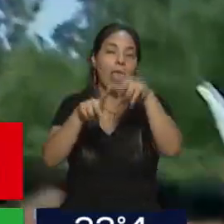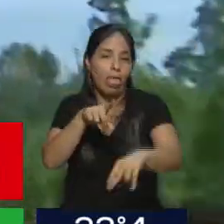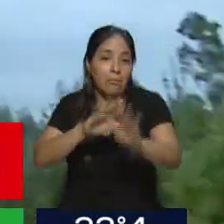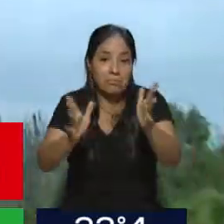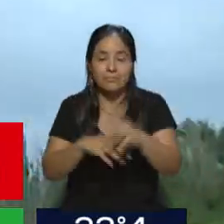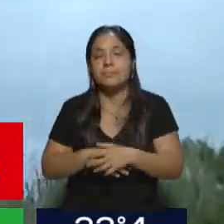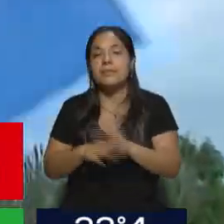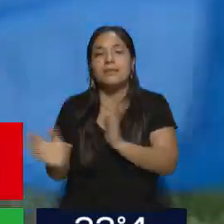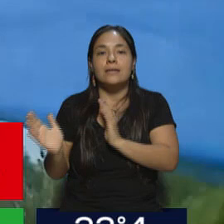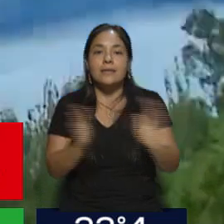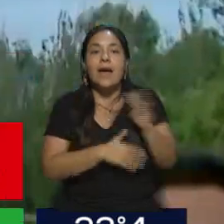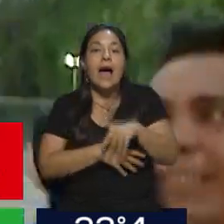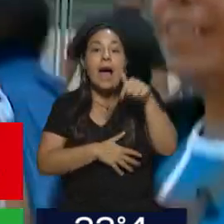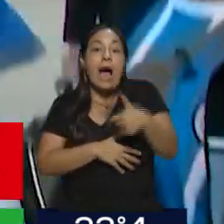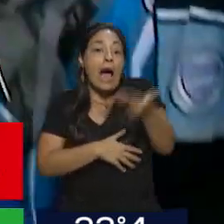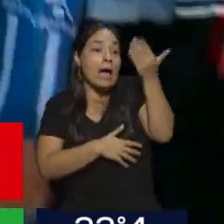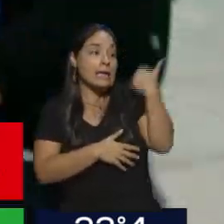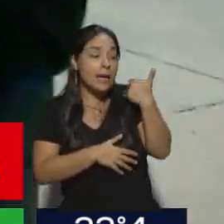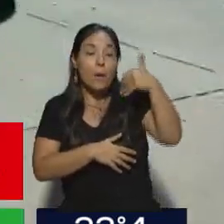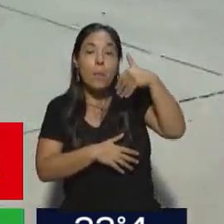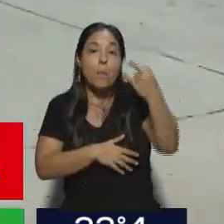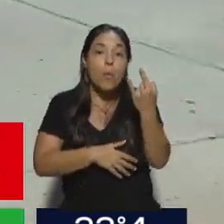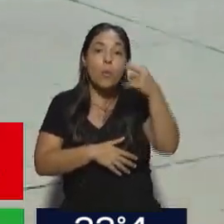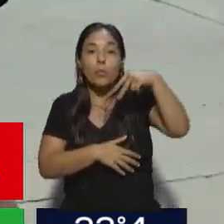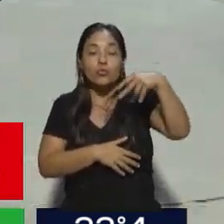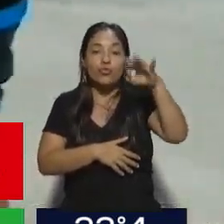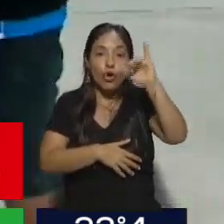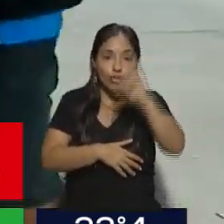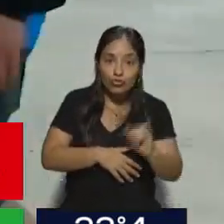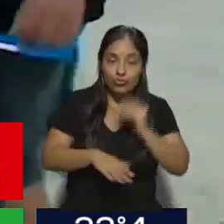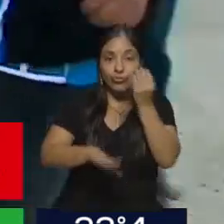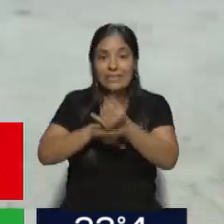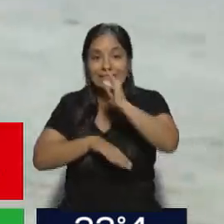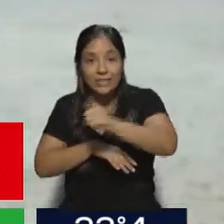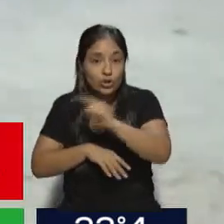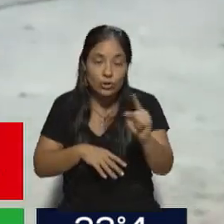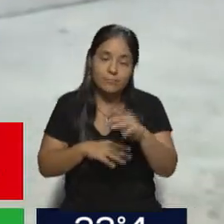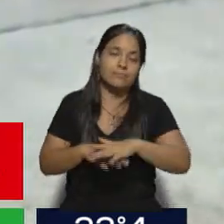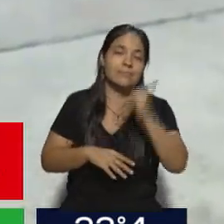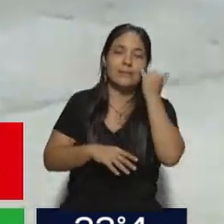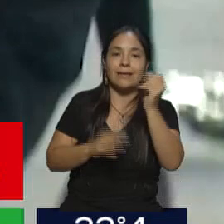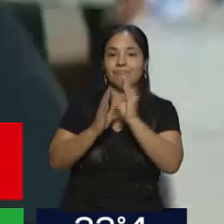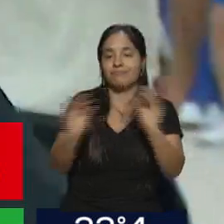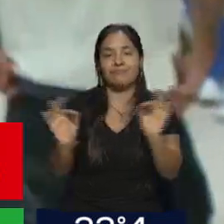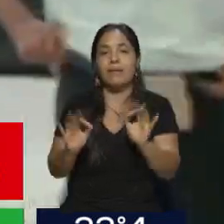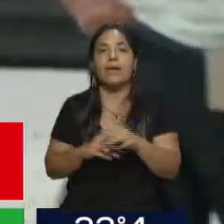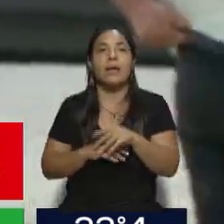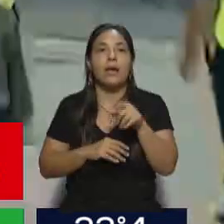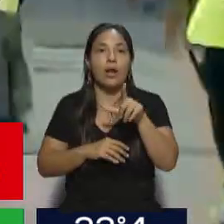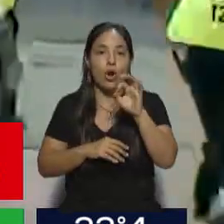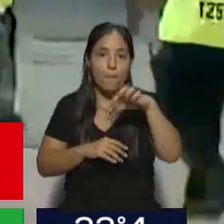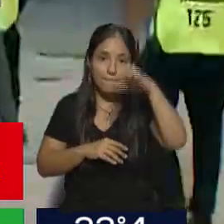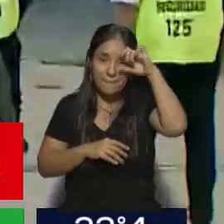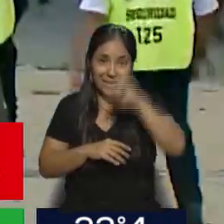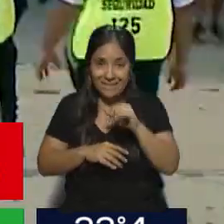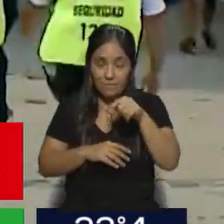la duda de si López Muñoz iba a estar o no presente en el equipo. Bueno, la duda ha sido zanjada, López Muñoz es